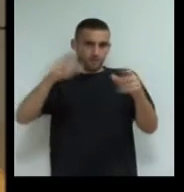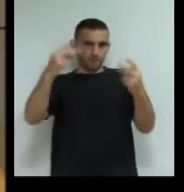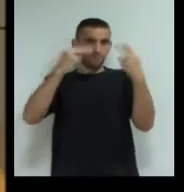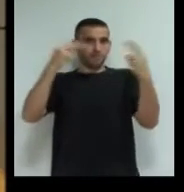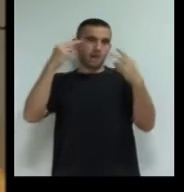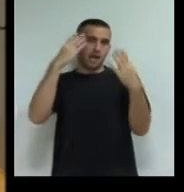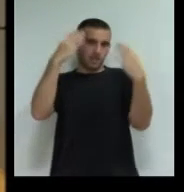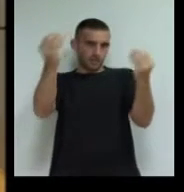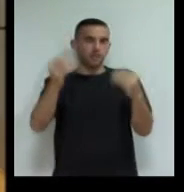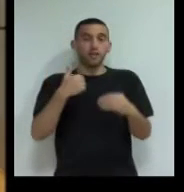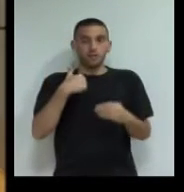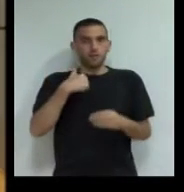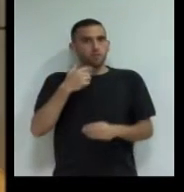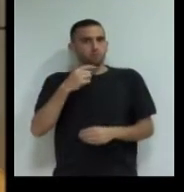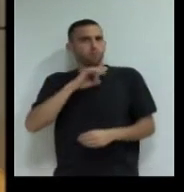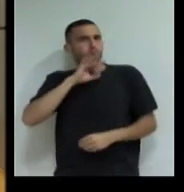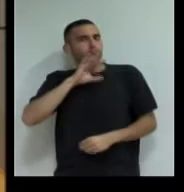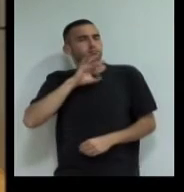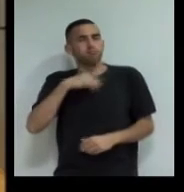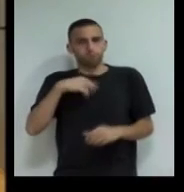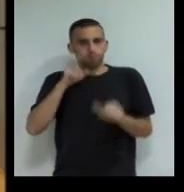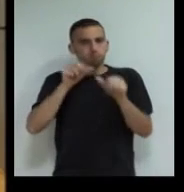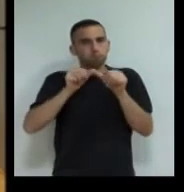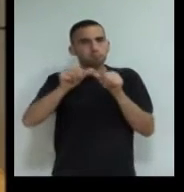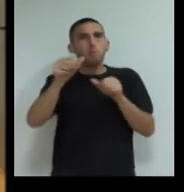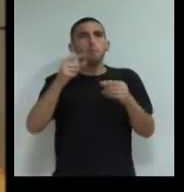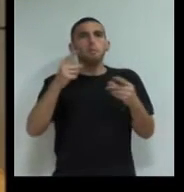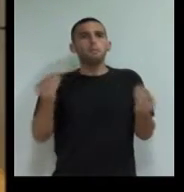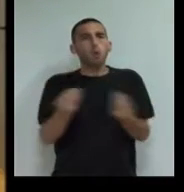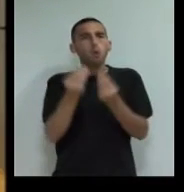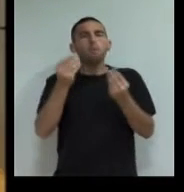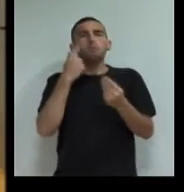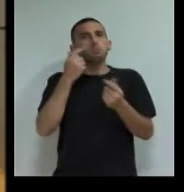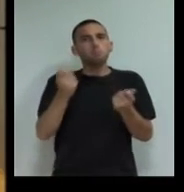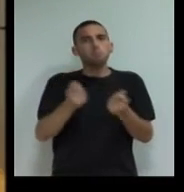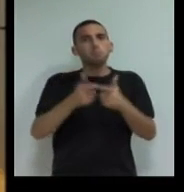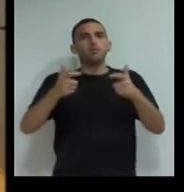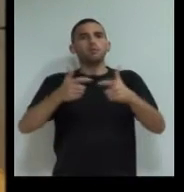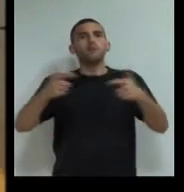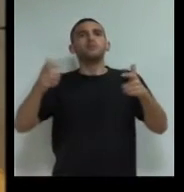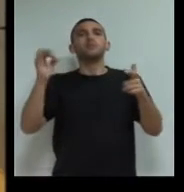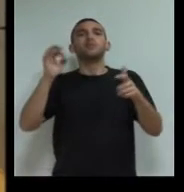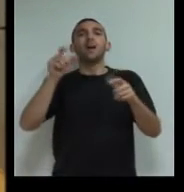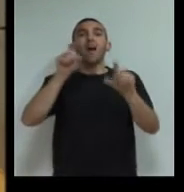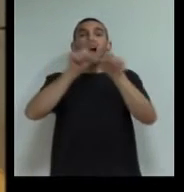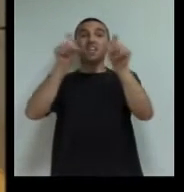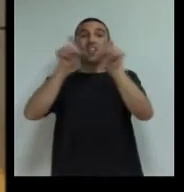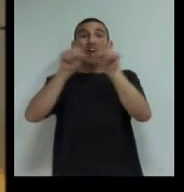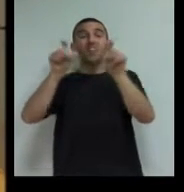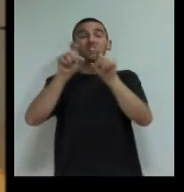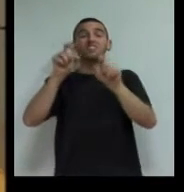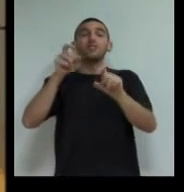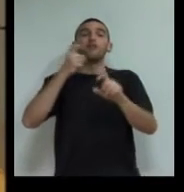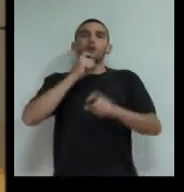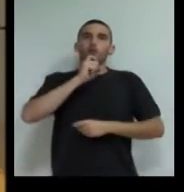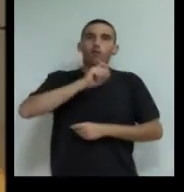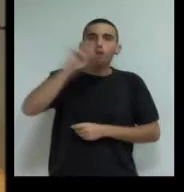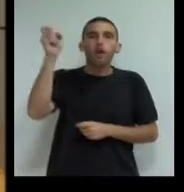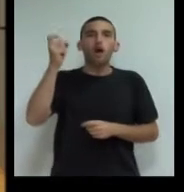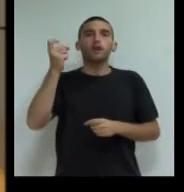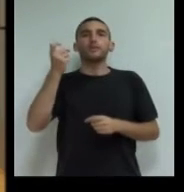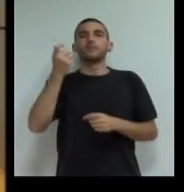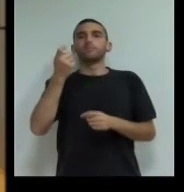Resulta que me da mucha alegría ver cada vez más a entidades del tercer sector, es decir,